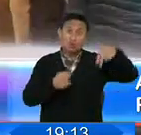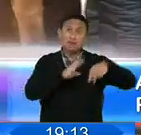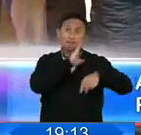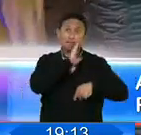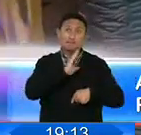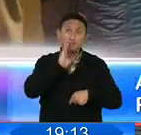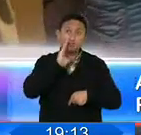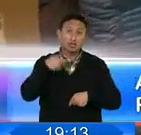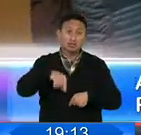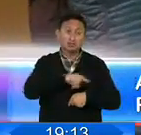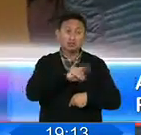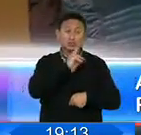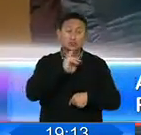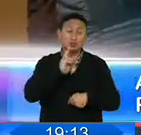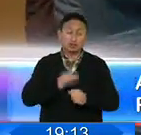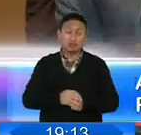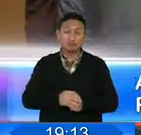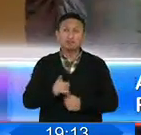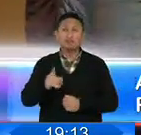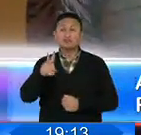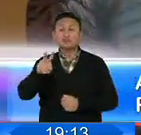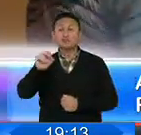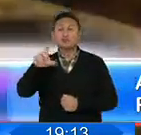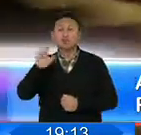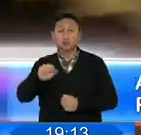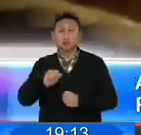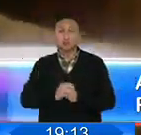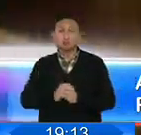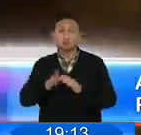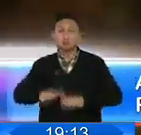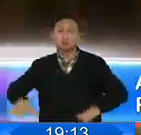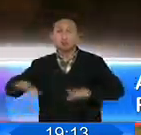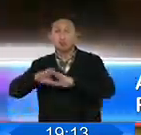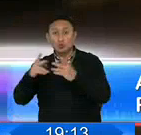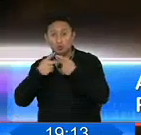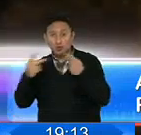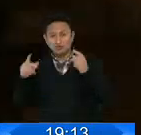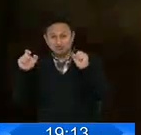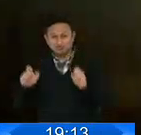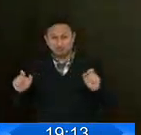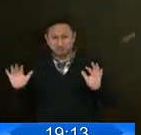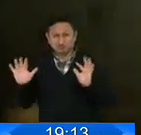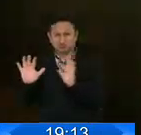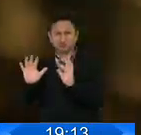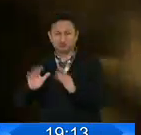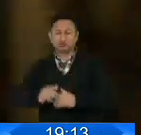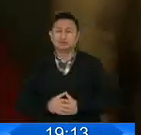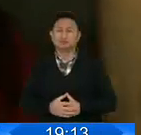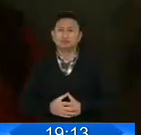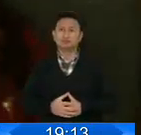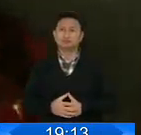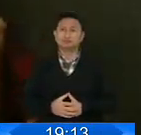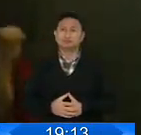de restaurantes. Y en los valles, las aglomeraciones en los espacios públicos. Informó Sofía